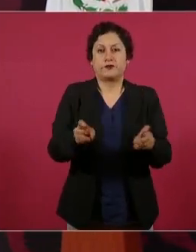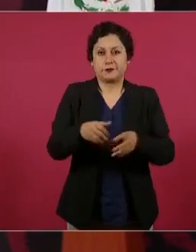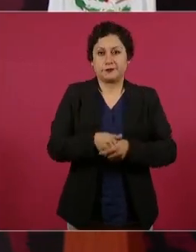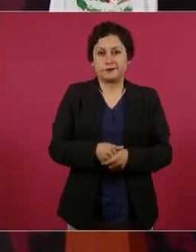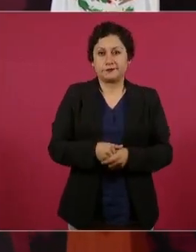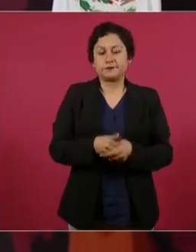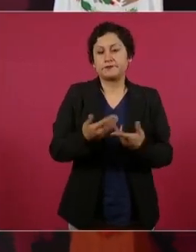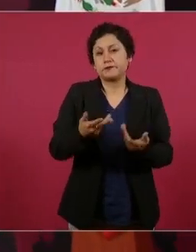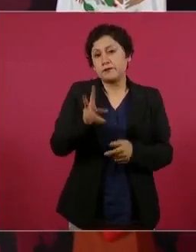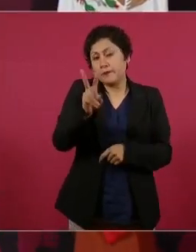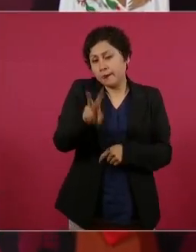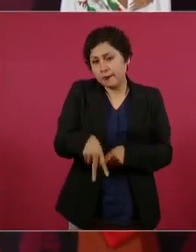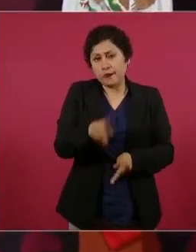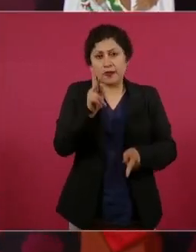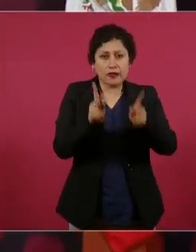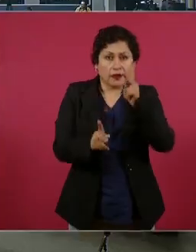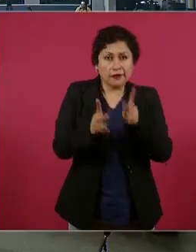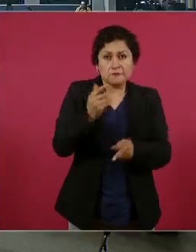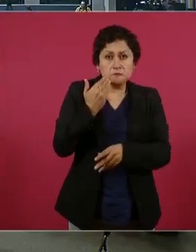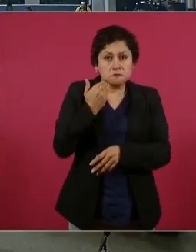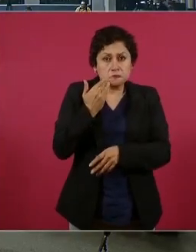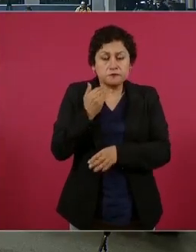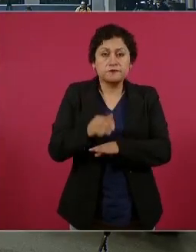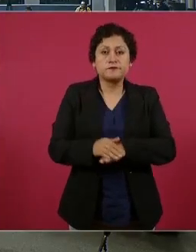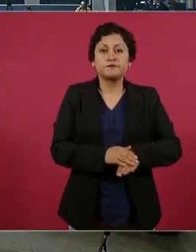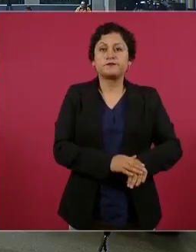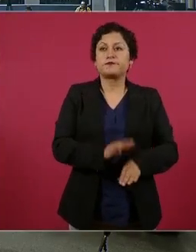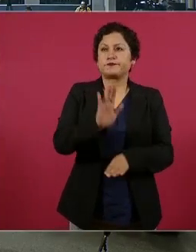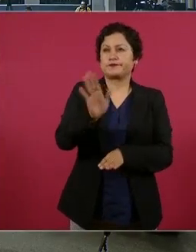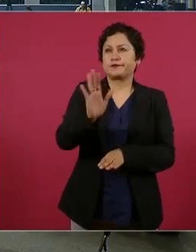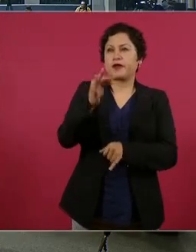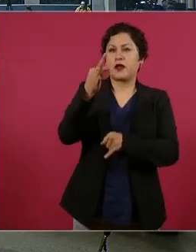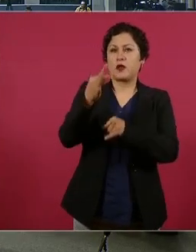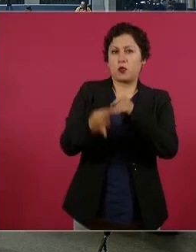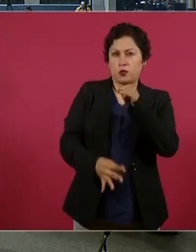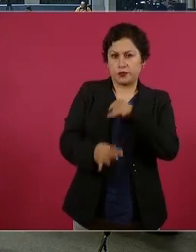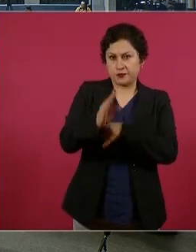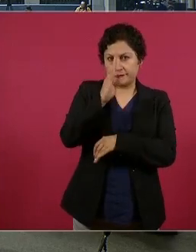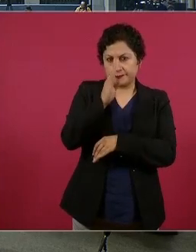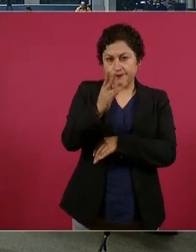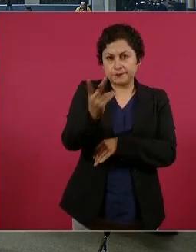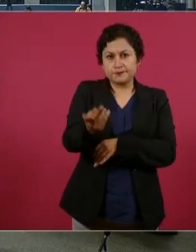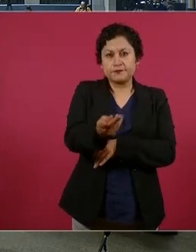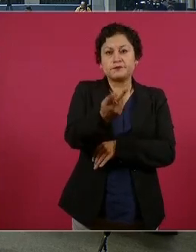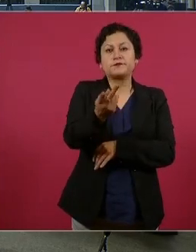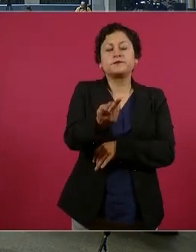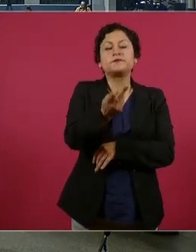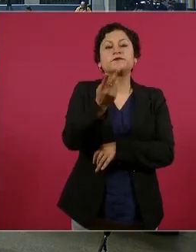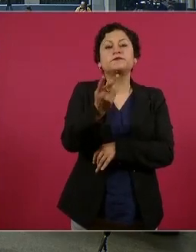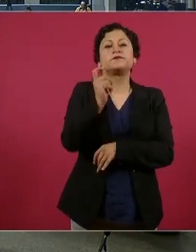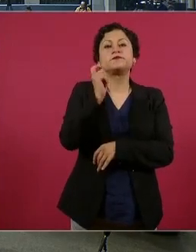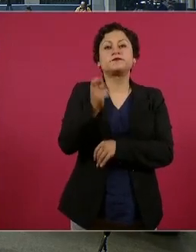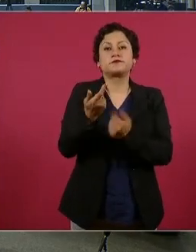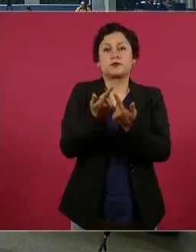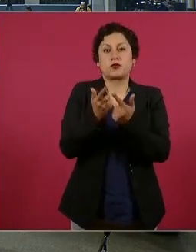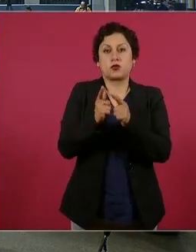de manera amistosa. Ya por último, señor presidente, un grupo de empresarios de